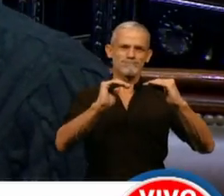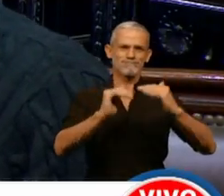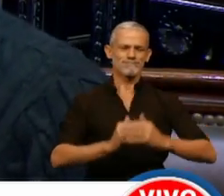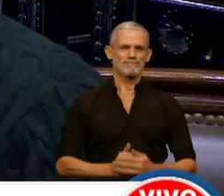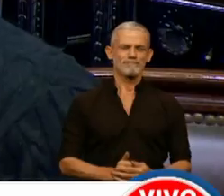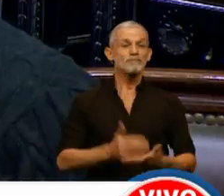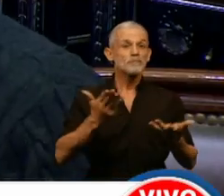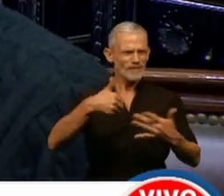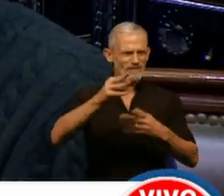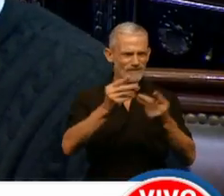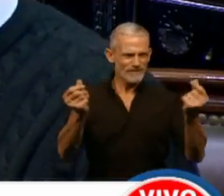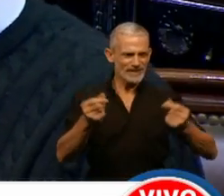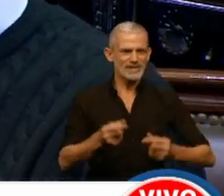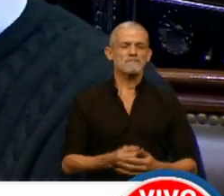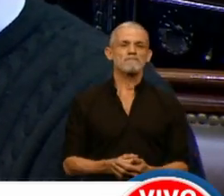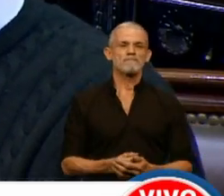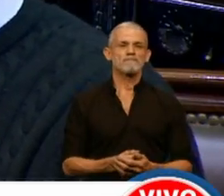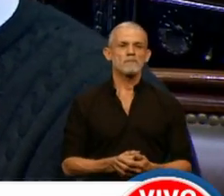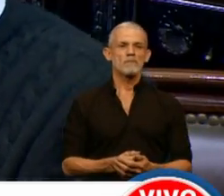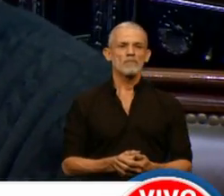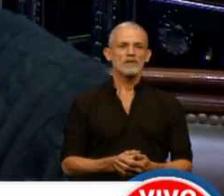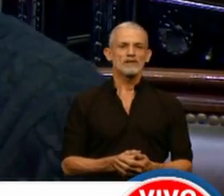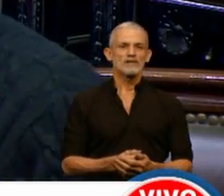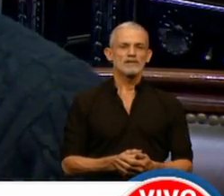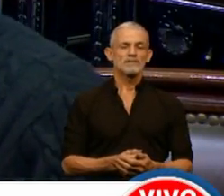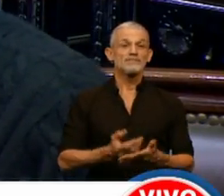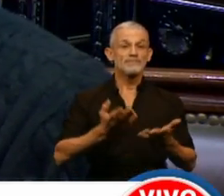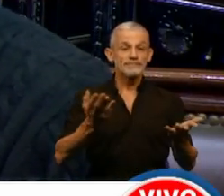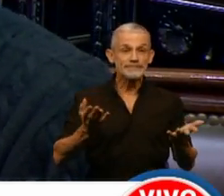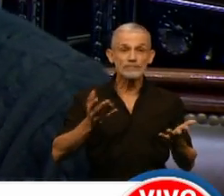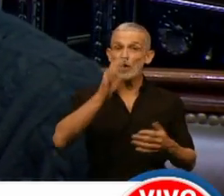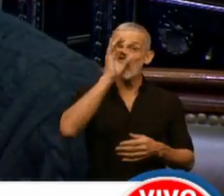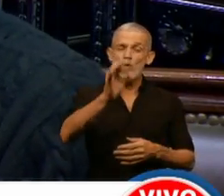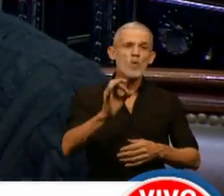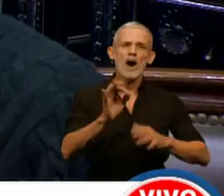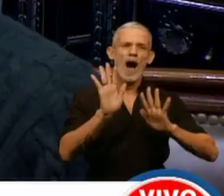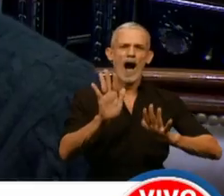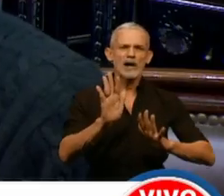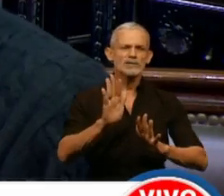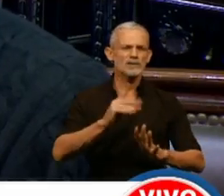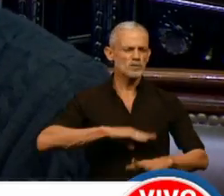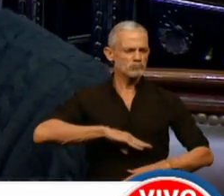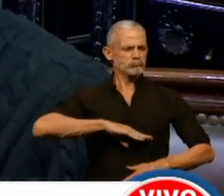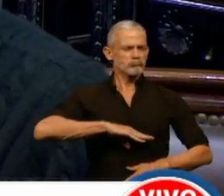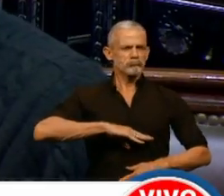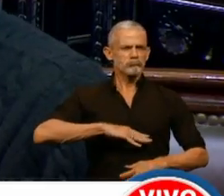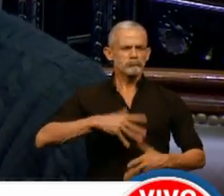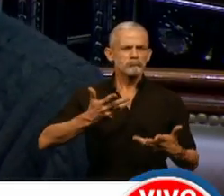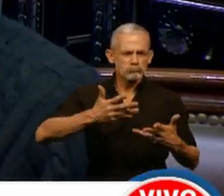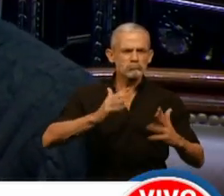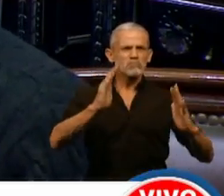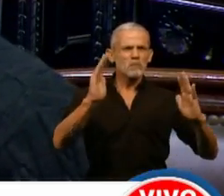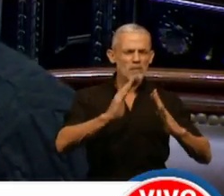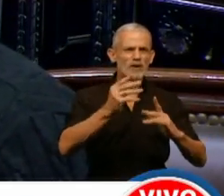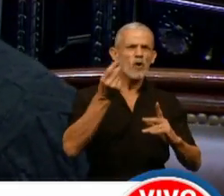para finalizar nunca puede ser indignante reducir